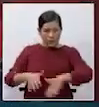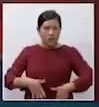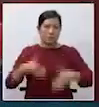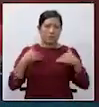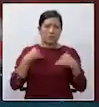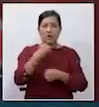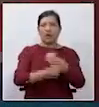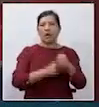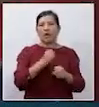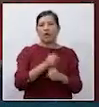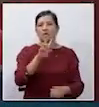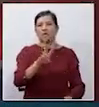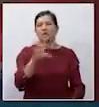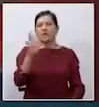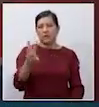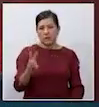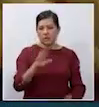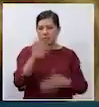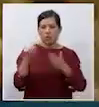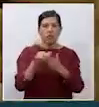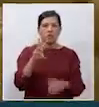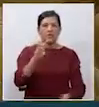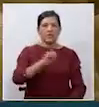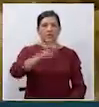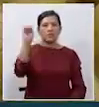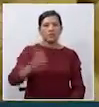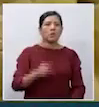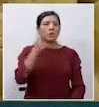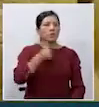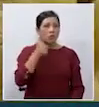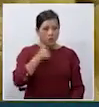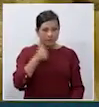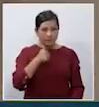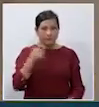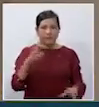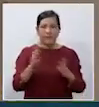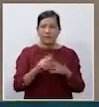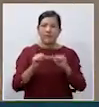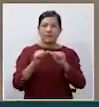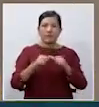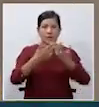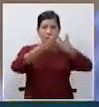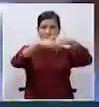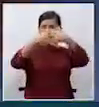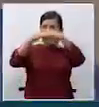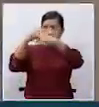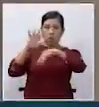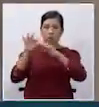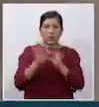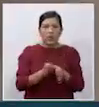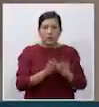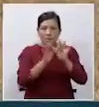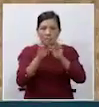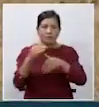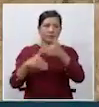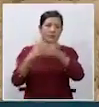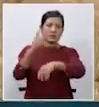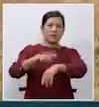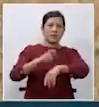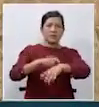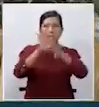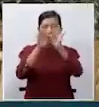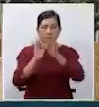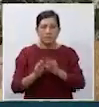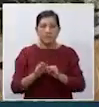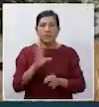26 años, teniendo el 60% como mujeres. El segundo aspecto es el mantenimiento de las máquinas con mano de obra también local. Y el tercer aspecto es